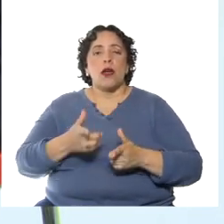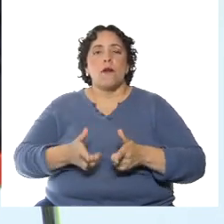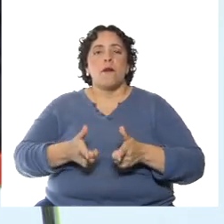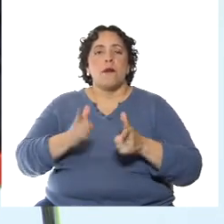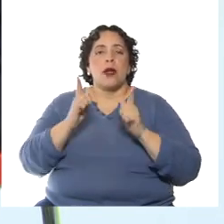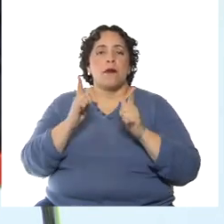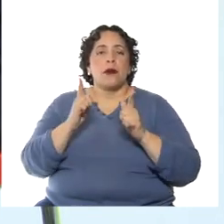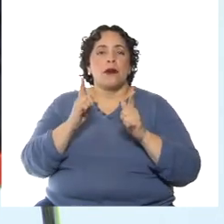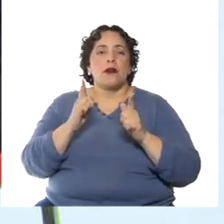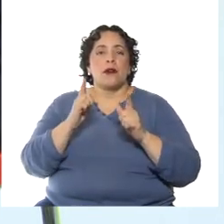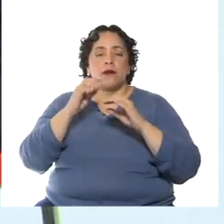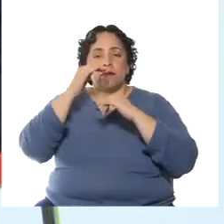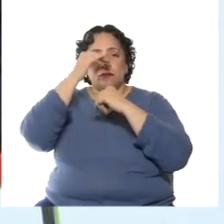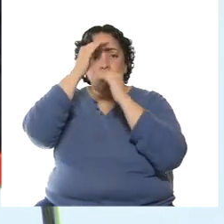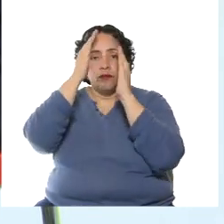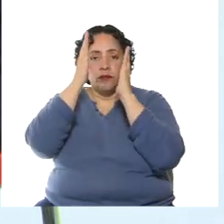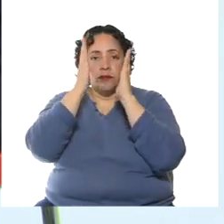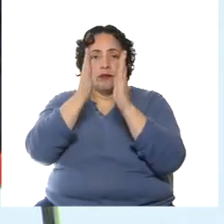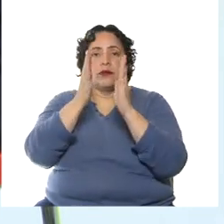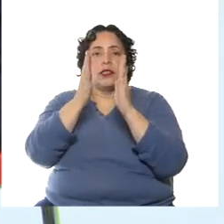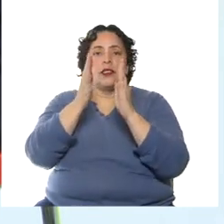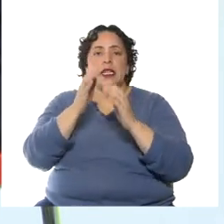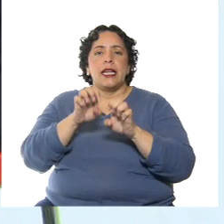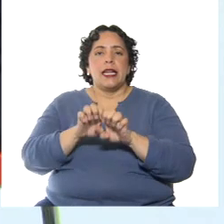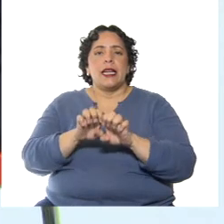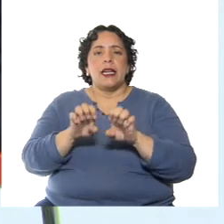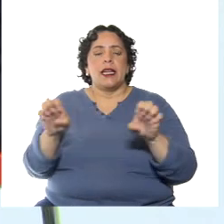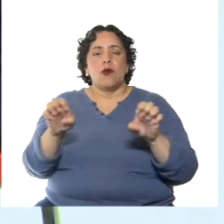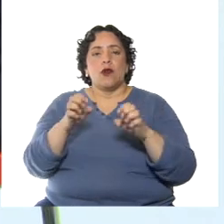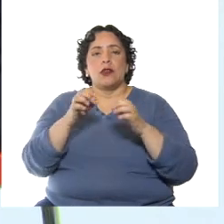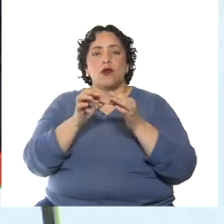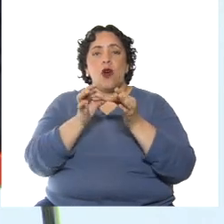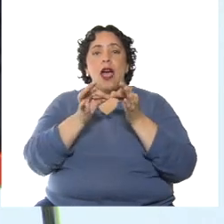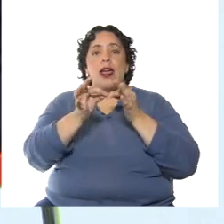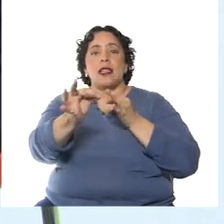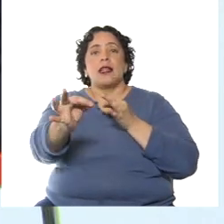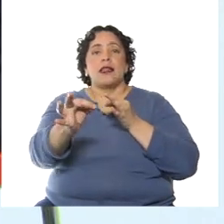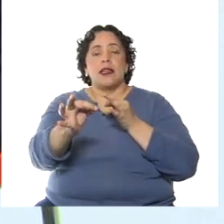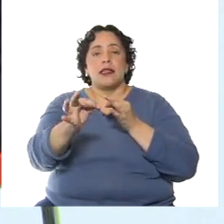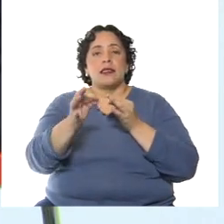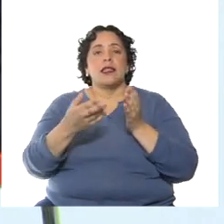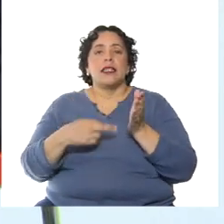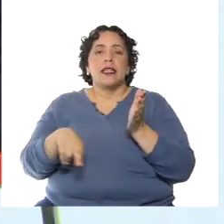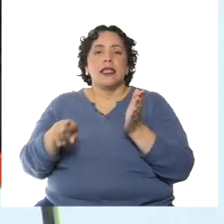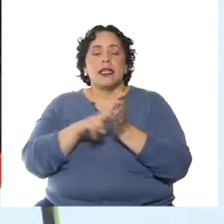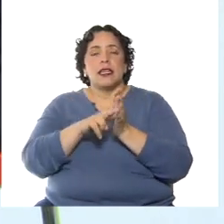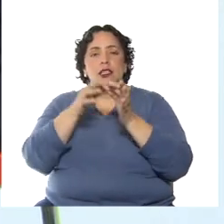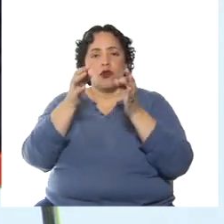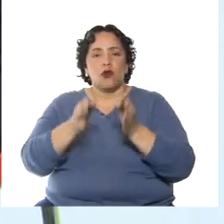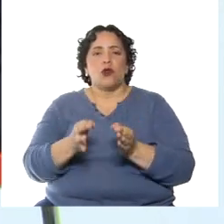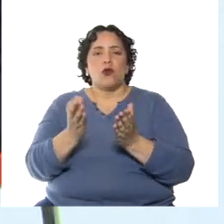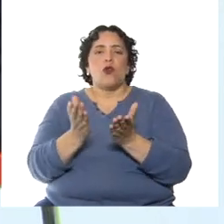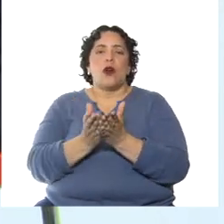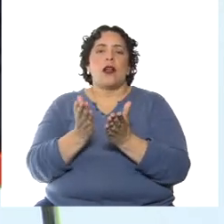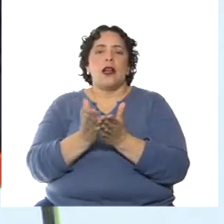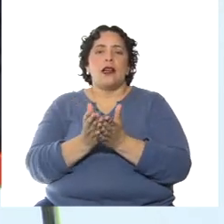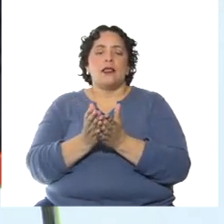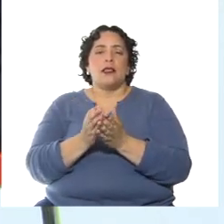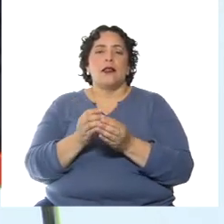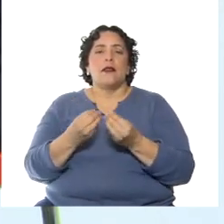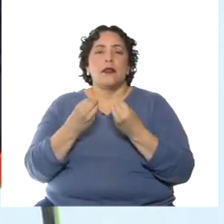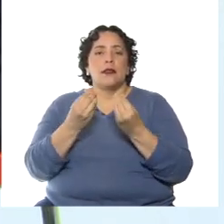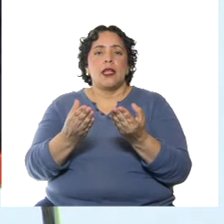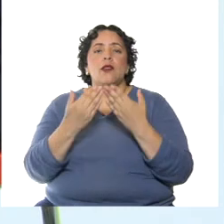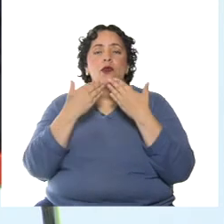permitido enfocarse en lo que es la educación a distancia y lo que es el regreso seguro a clase, dándole